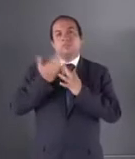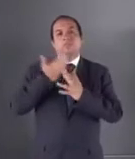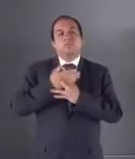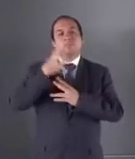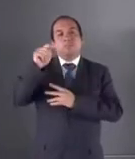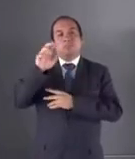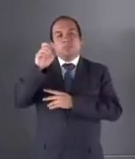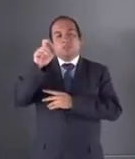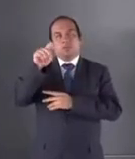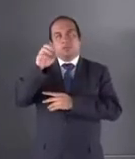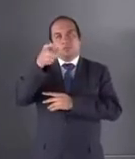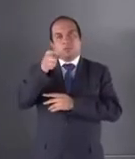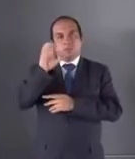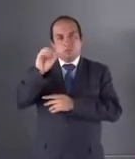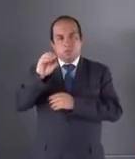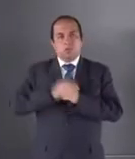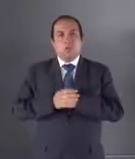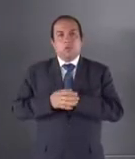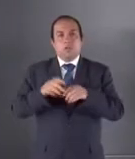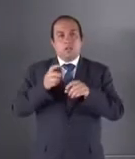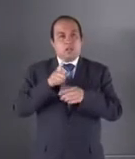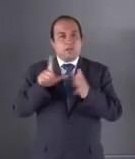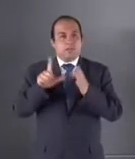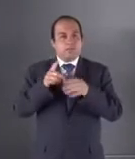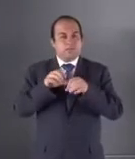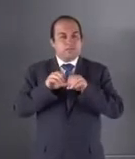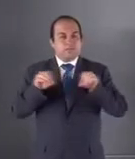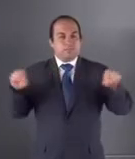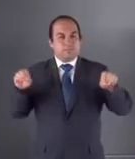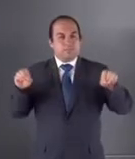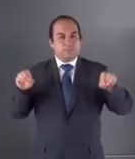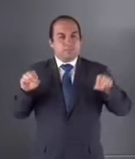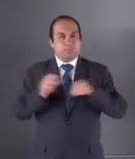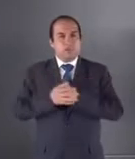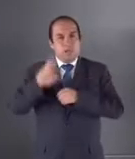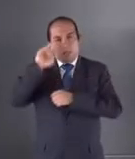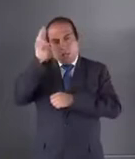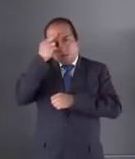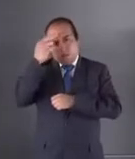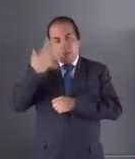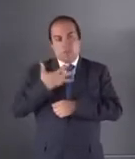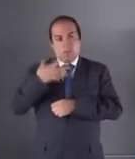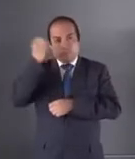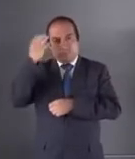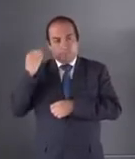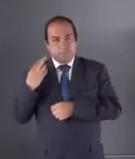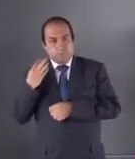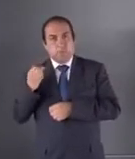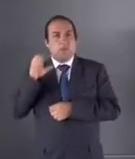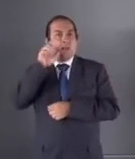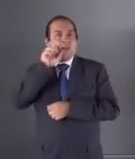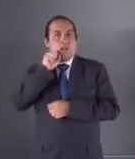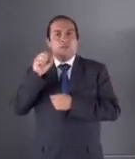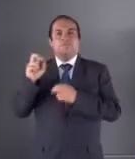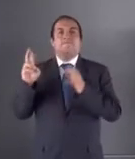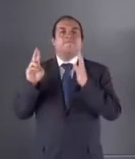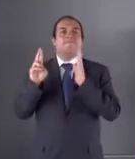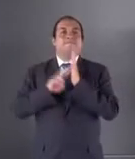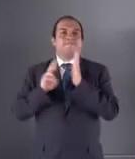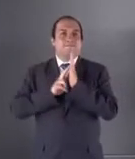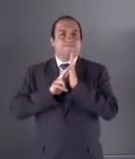1, al mismo tiempo que les recuerda que seguimos en semáforo naranja con alerta. No bajemos la